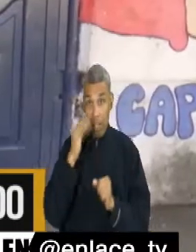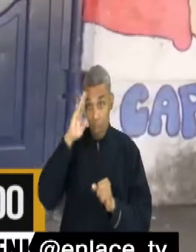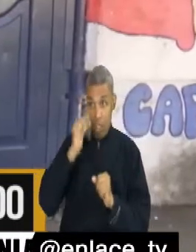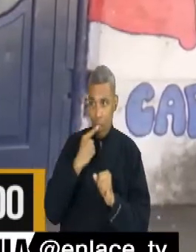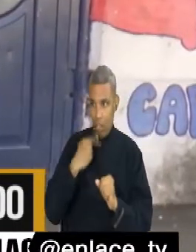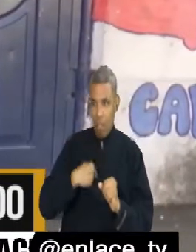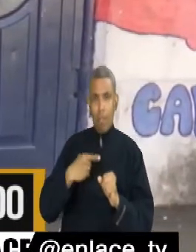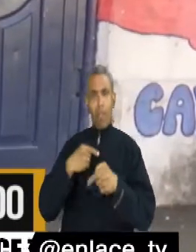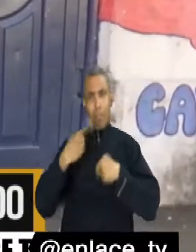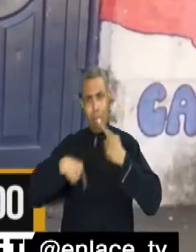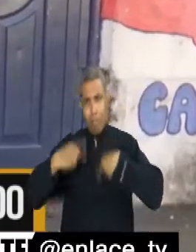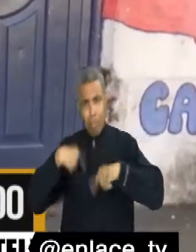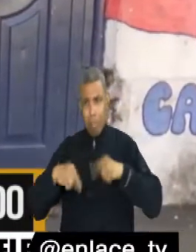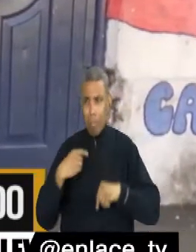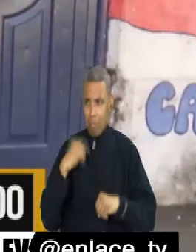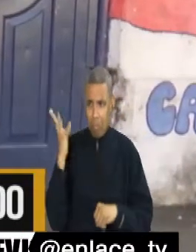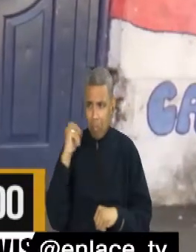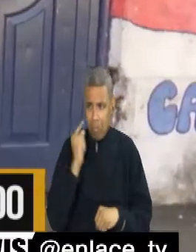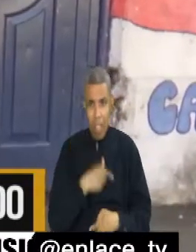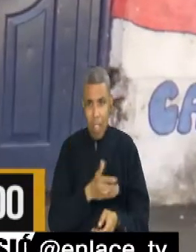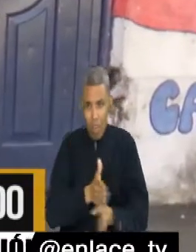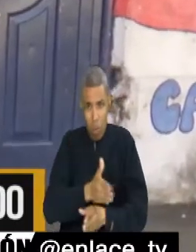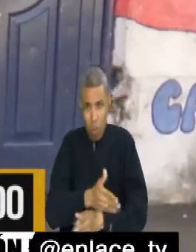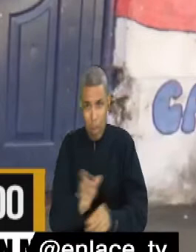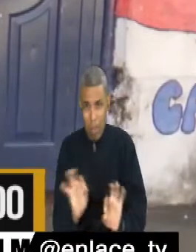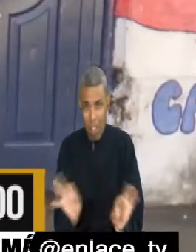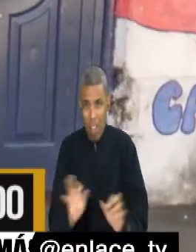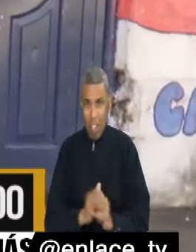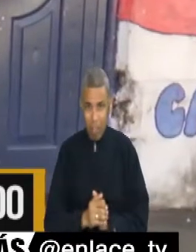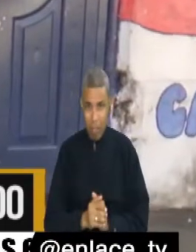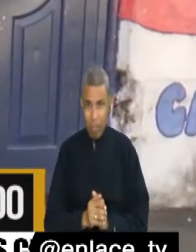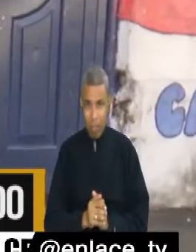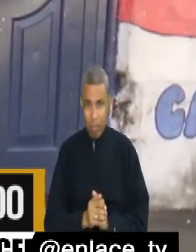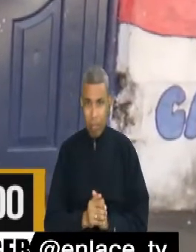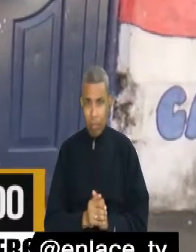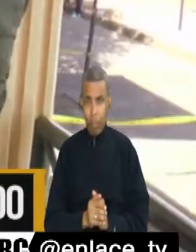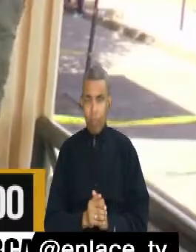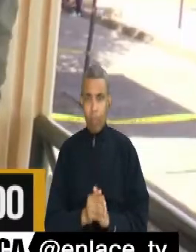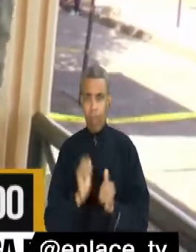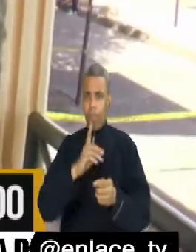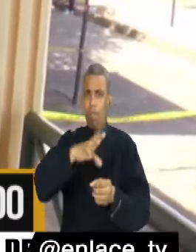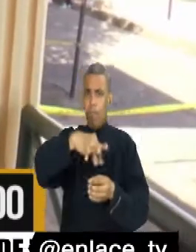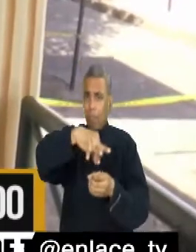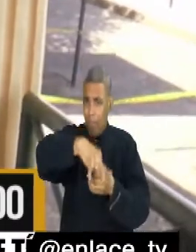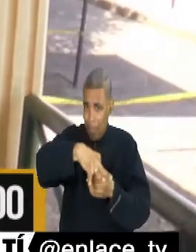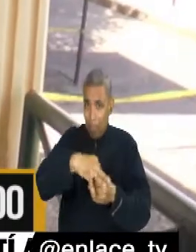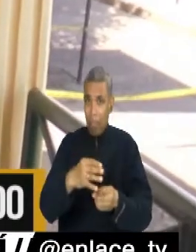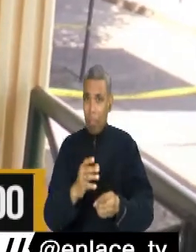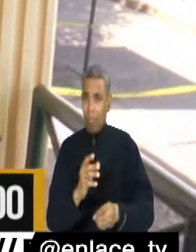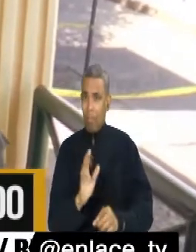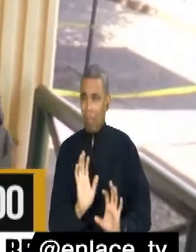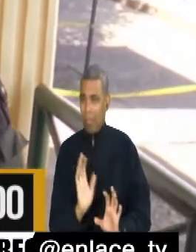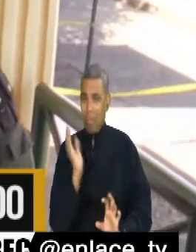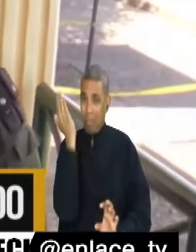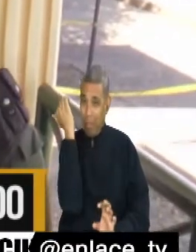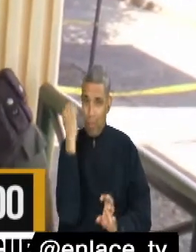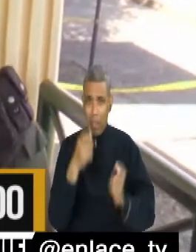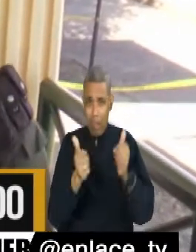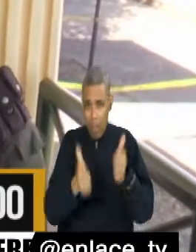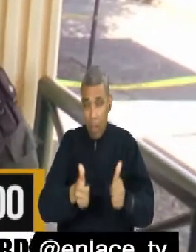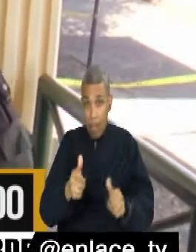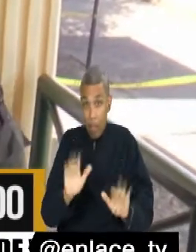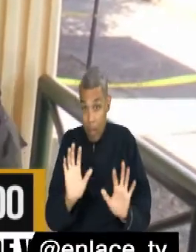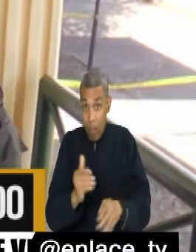y nos informaban pues que el certamen iba a presentarse en calma. De todos modos, la policía,